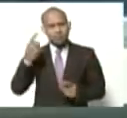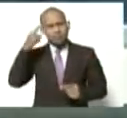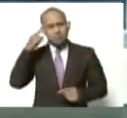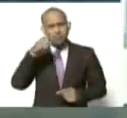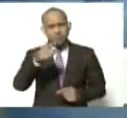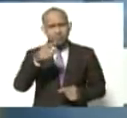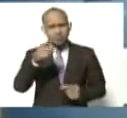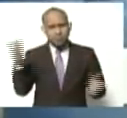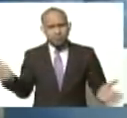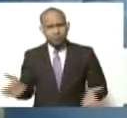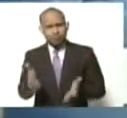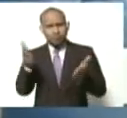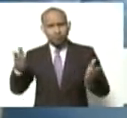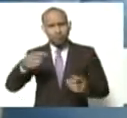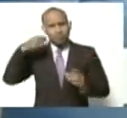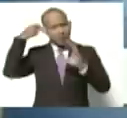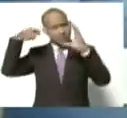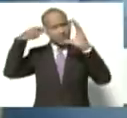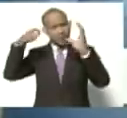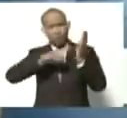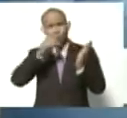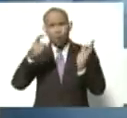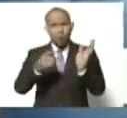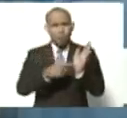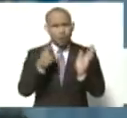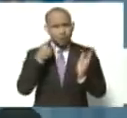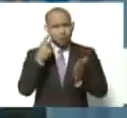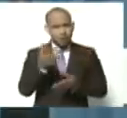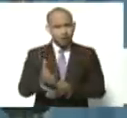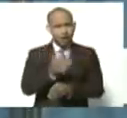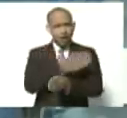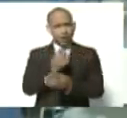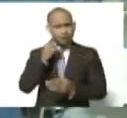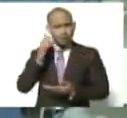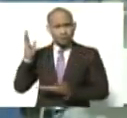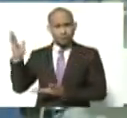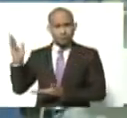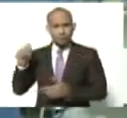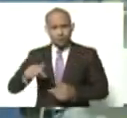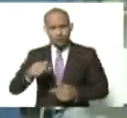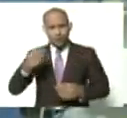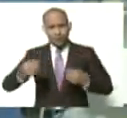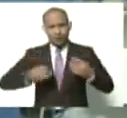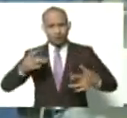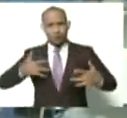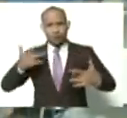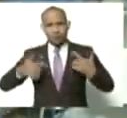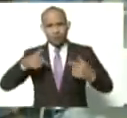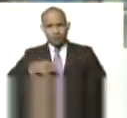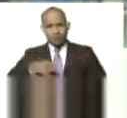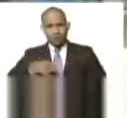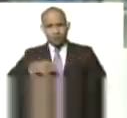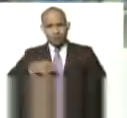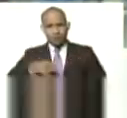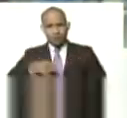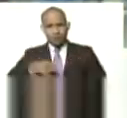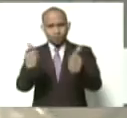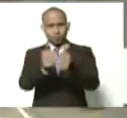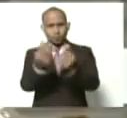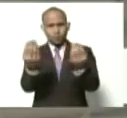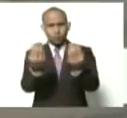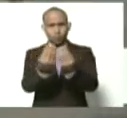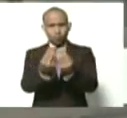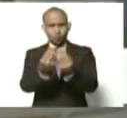presidente, las imágenes de toda una intervención integral que estamos realizando en este hospital en el municipio. Y al